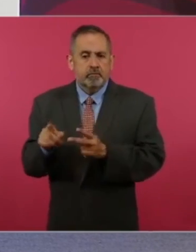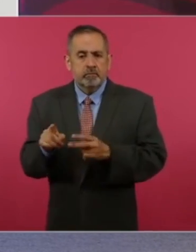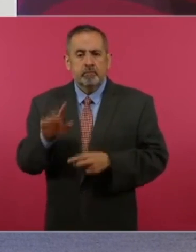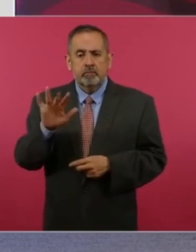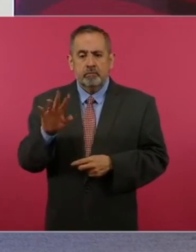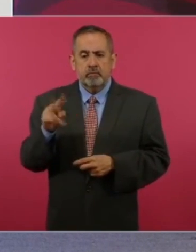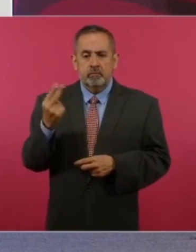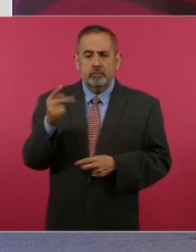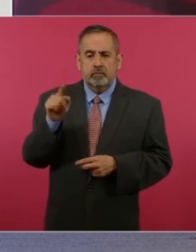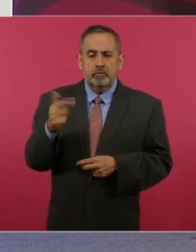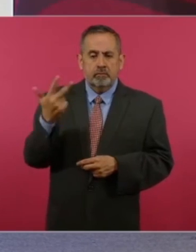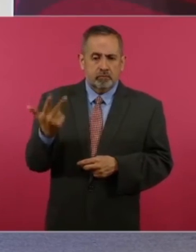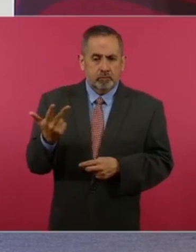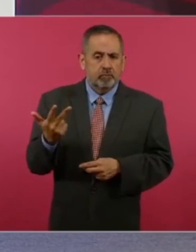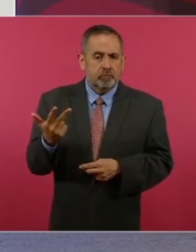52.8